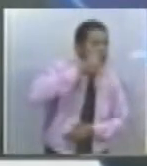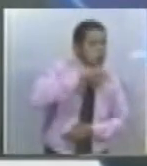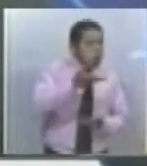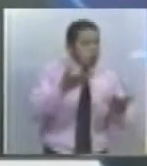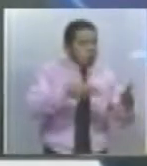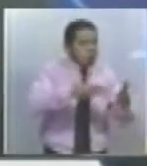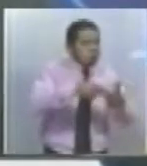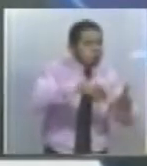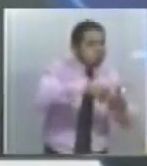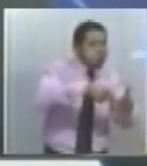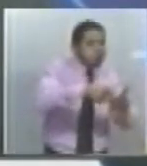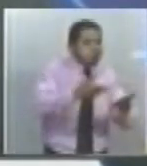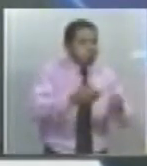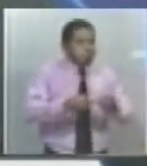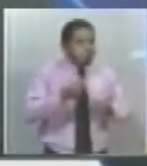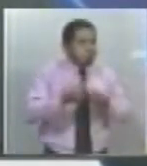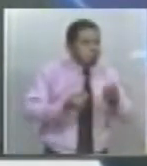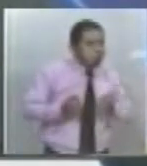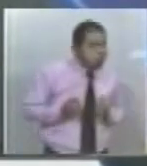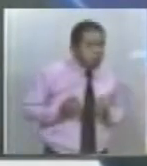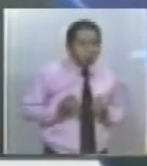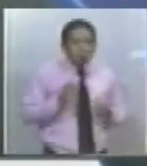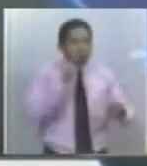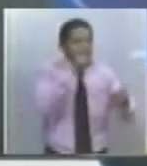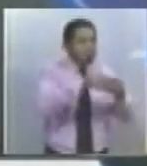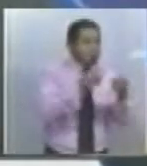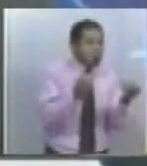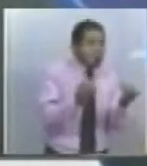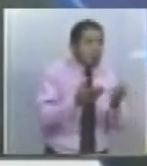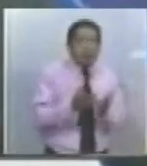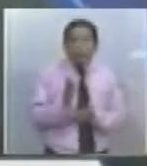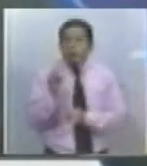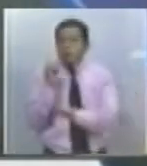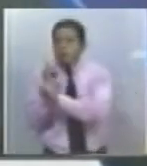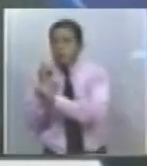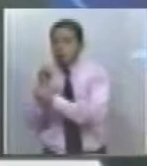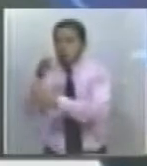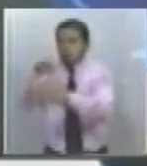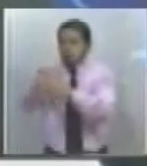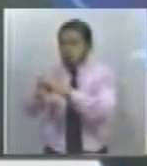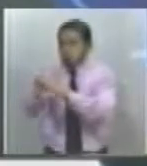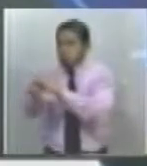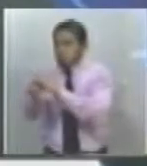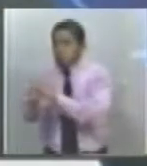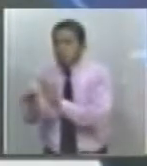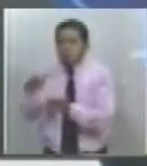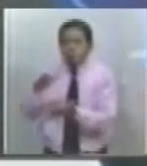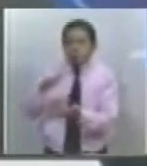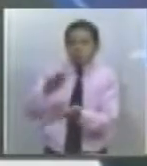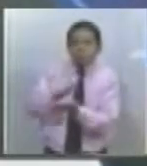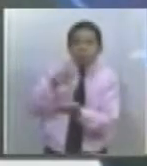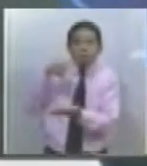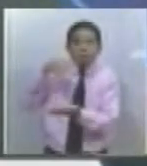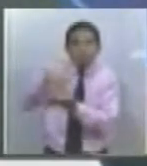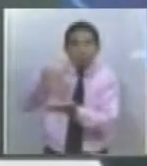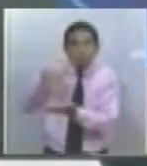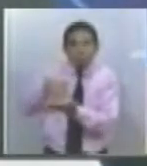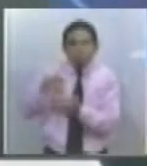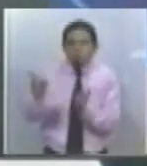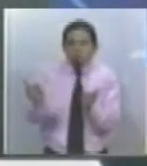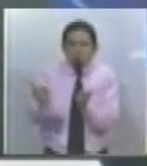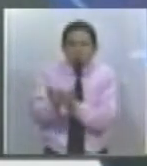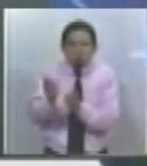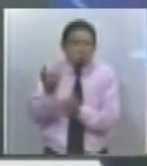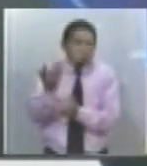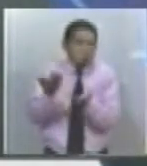dando, que no obtienen cupos, ahora con los institutos van a poder tener en una carrera corta, que es